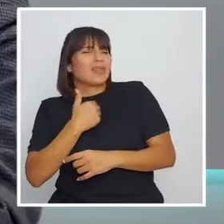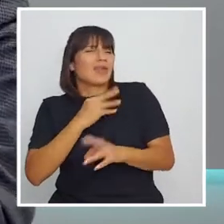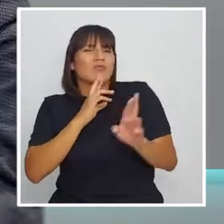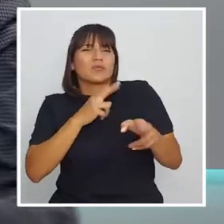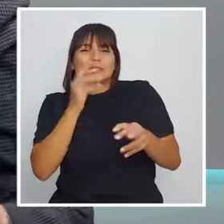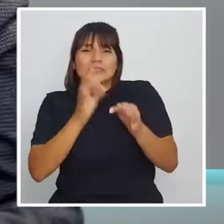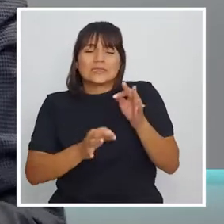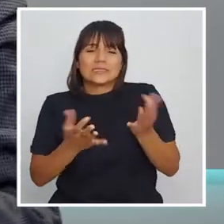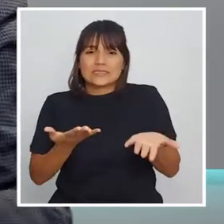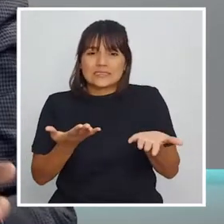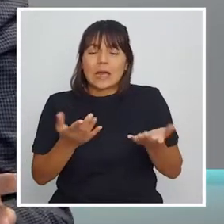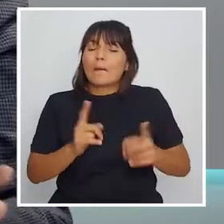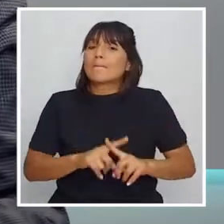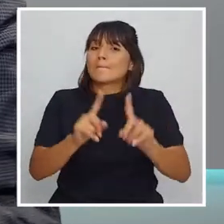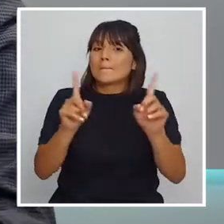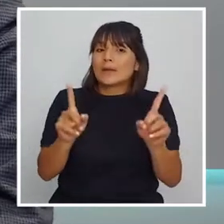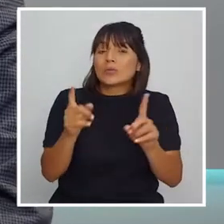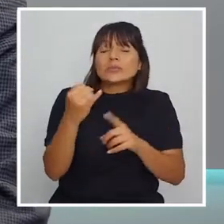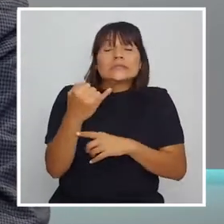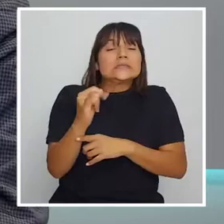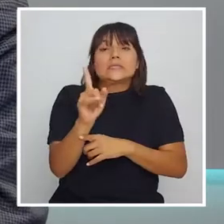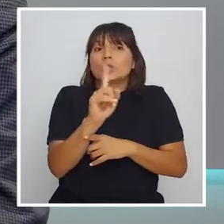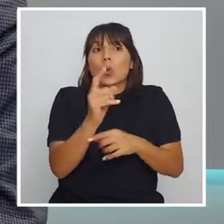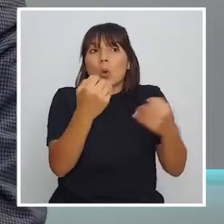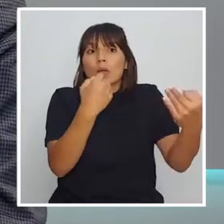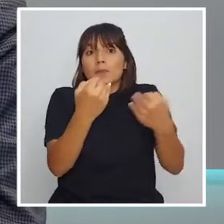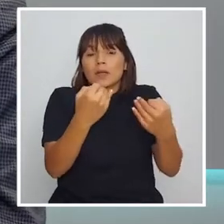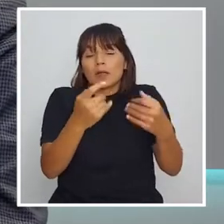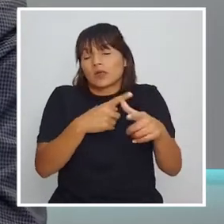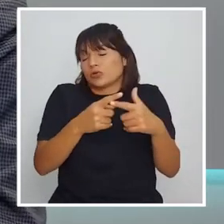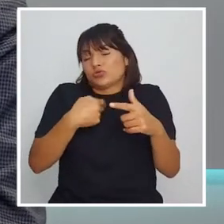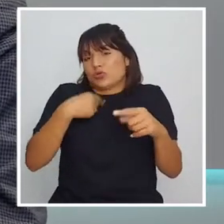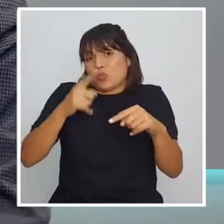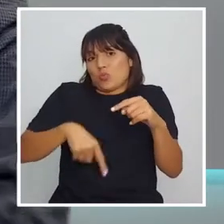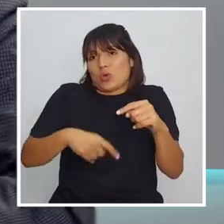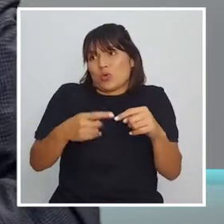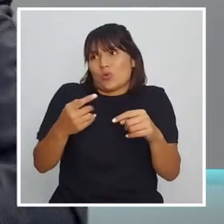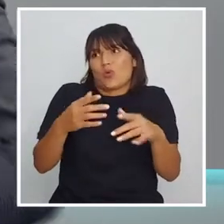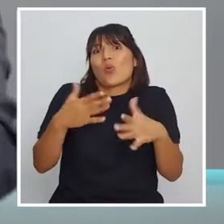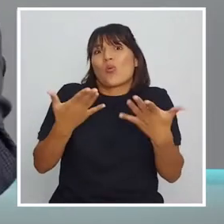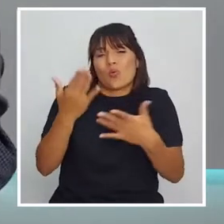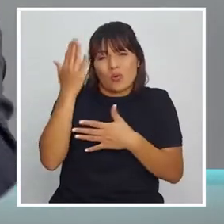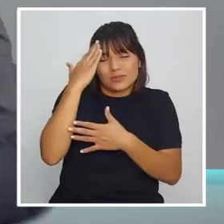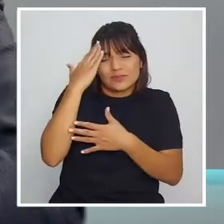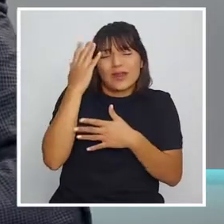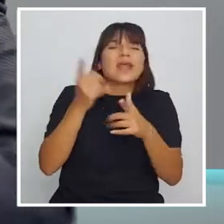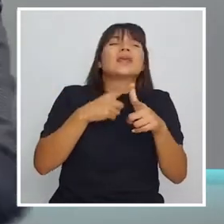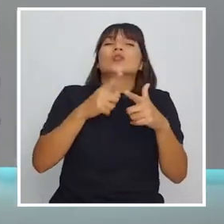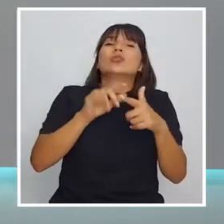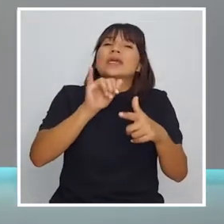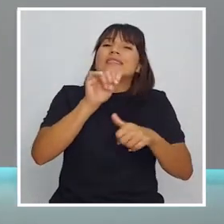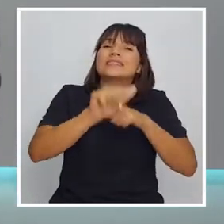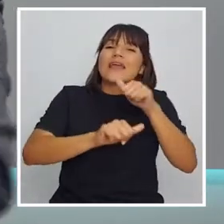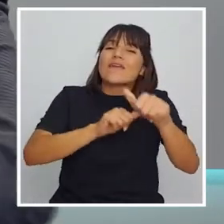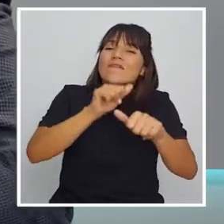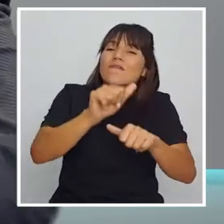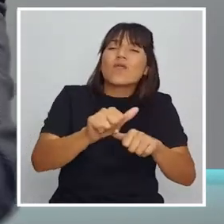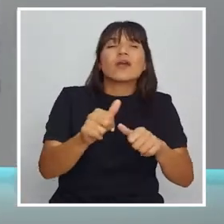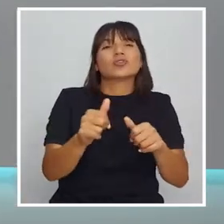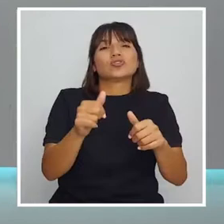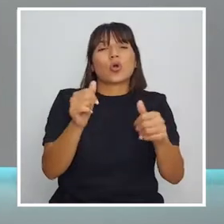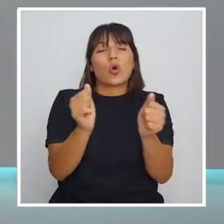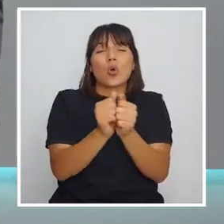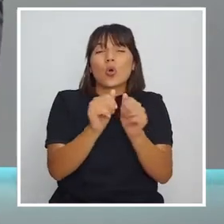si no me las dan, no puedo por qué saberlas. Entonces, este esfuerzo de educación lo llevamos con charlas a las empresas, con charlas a través de